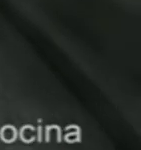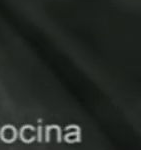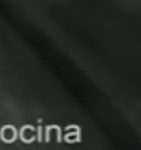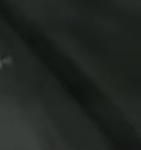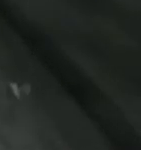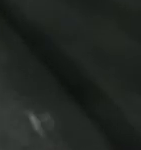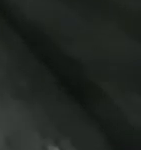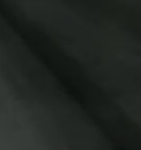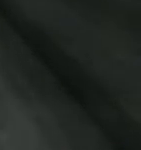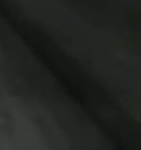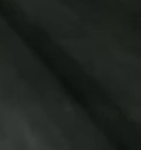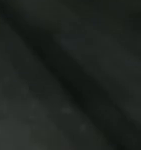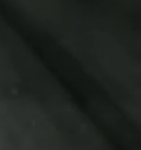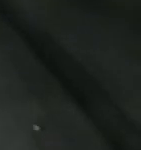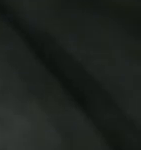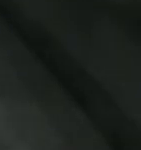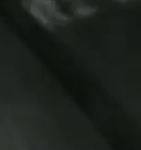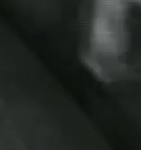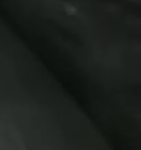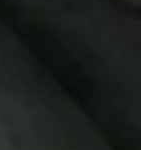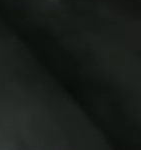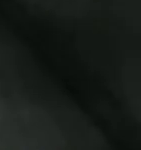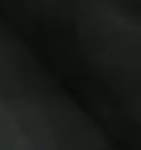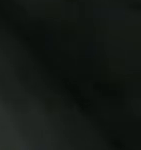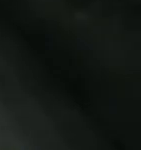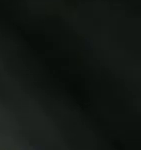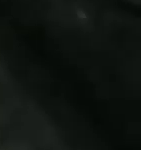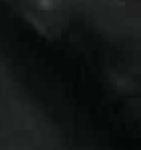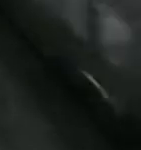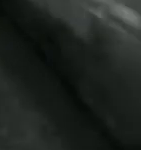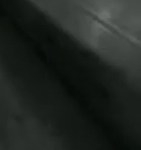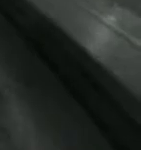de manera bastante conveniente. Bueno, vamos a hablar con datos objetivos.